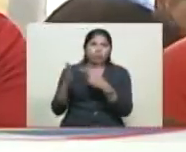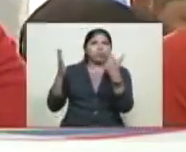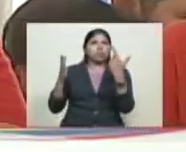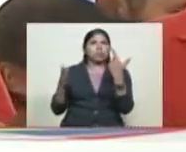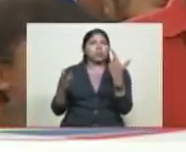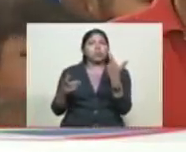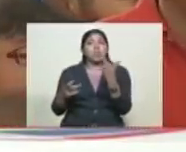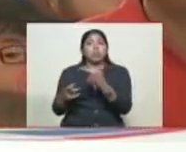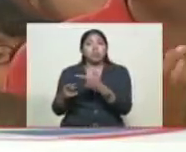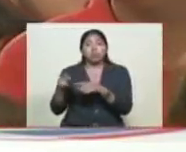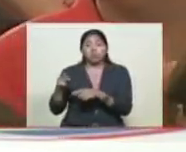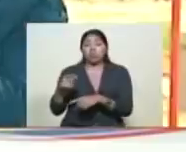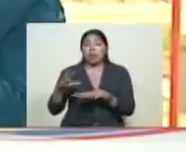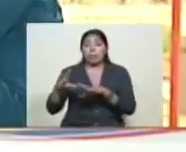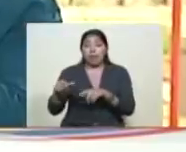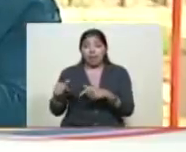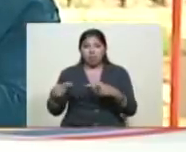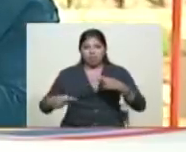zombi.